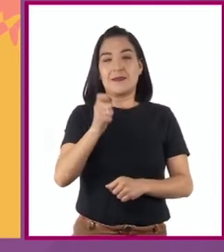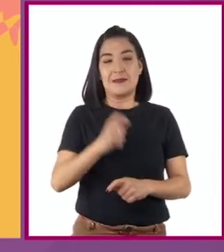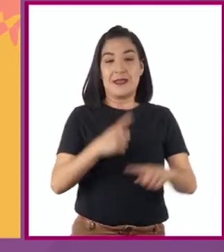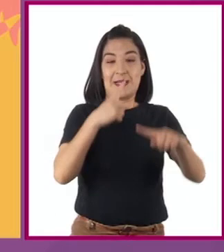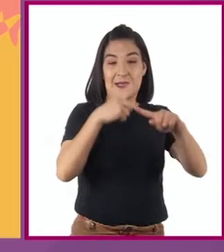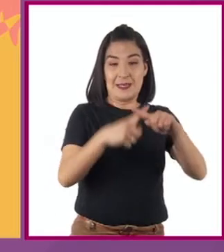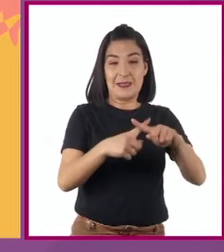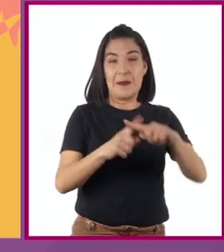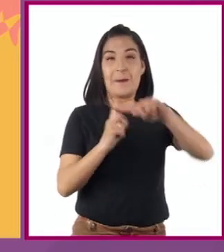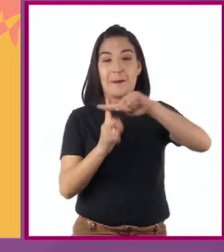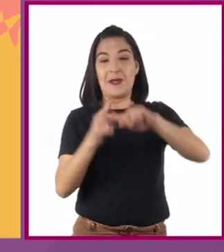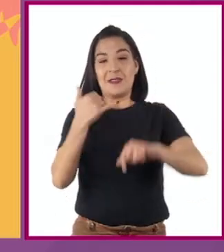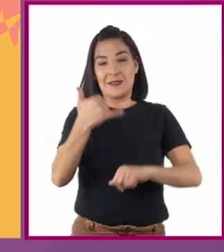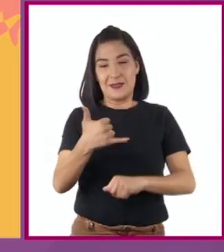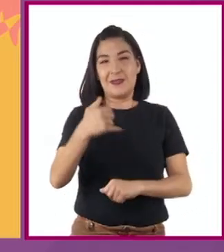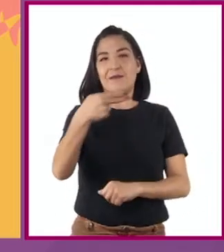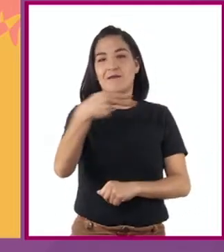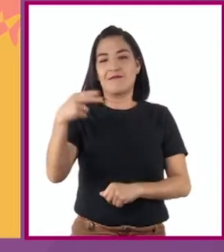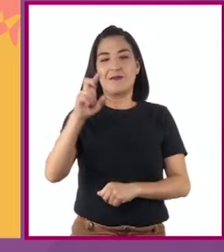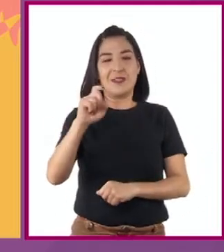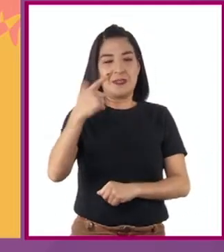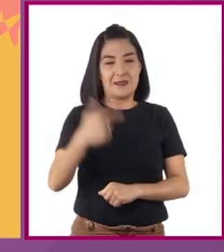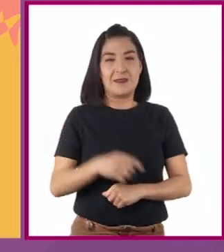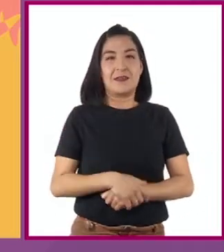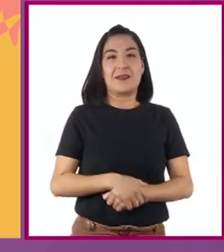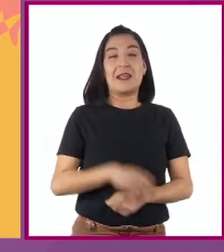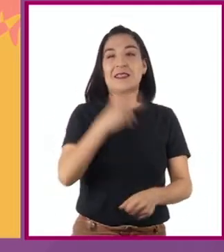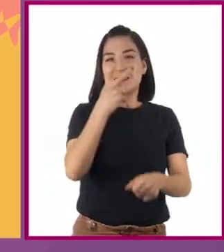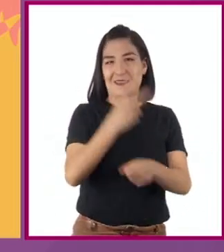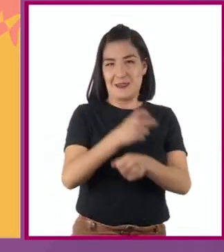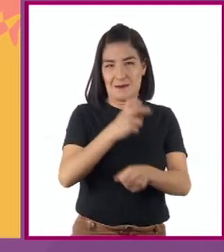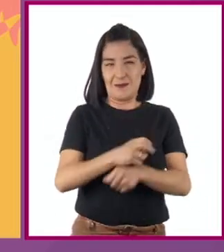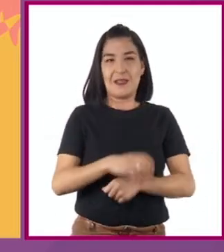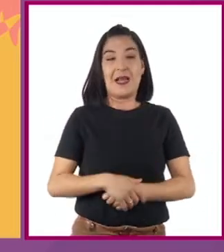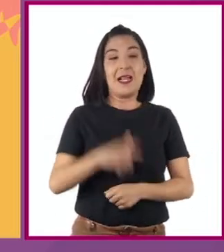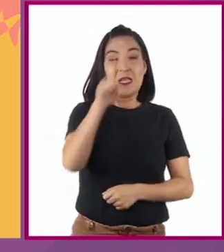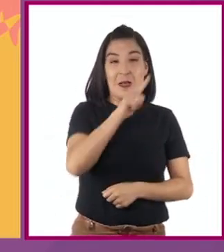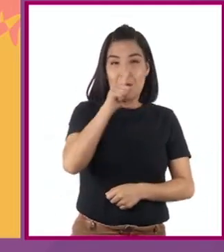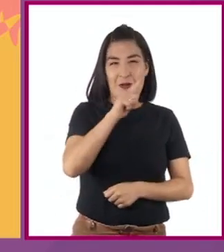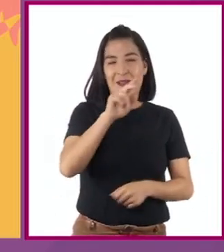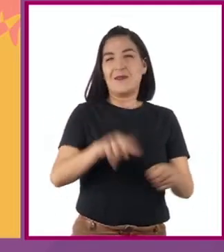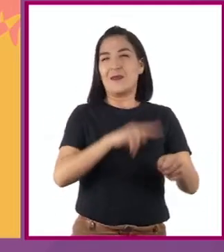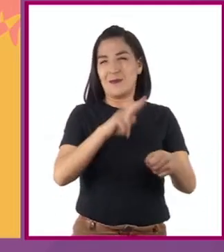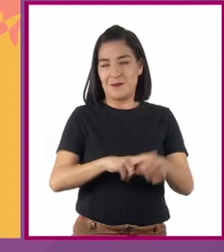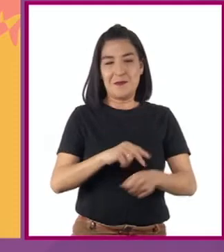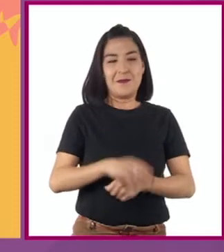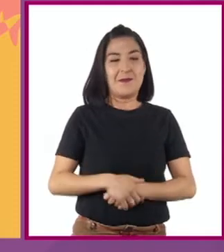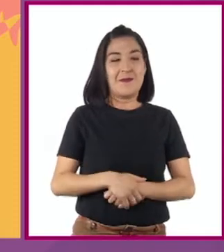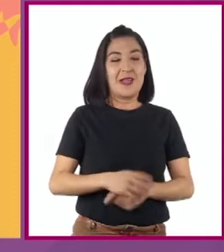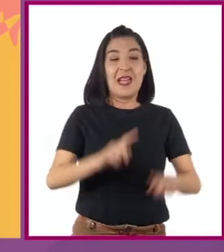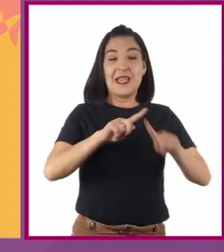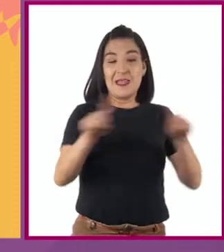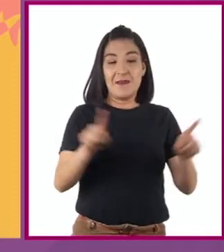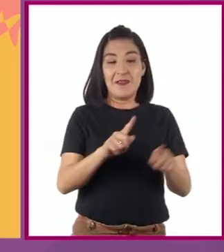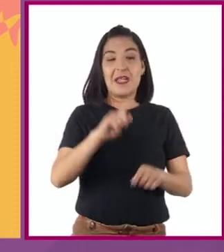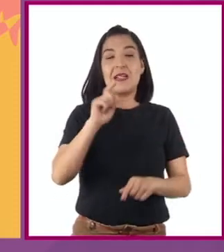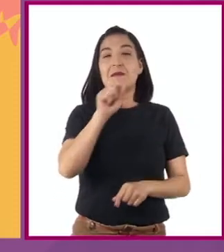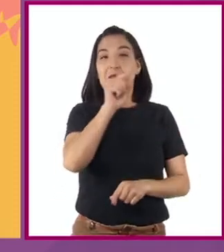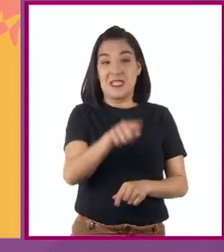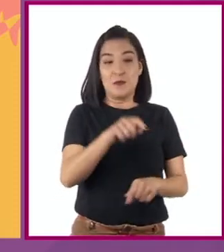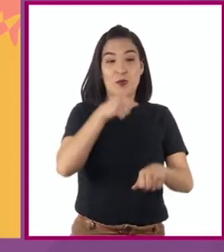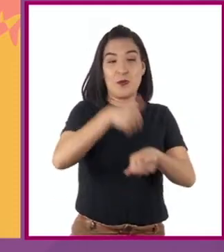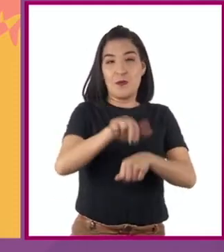y, 37. Segunda condición. En lenguaje común, la diferencia de los